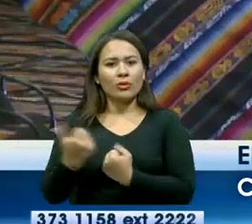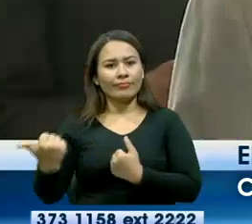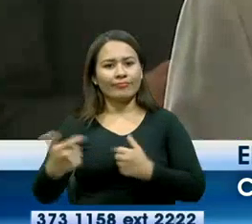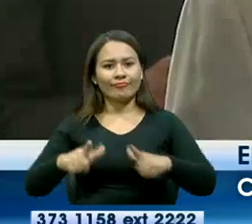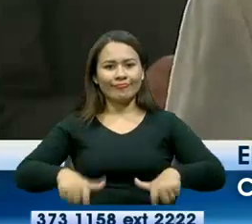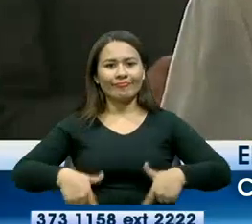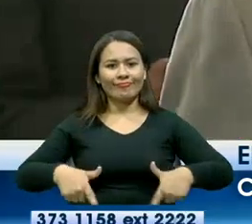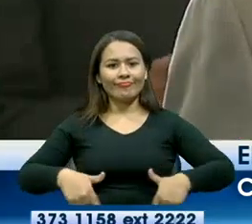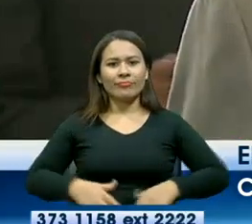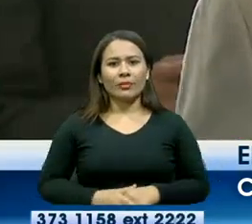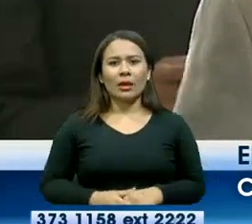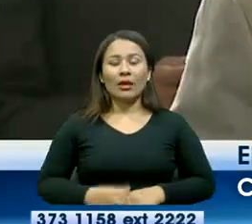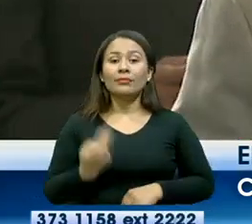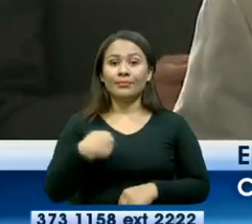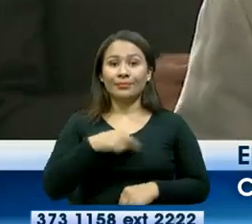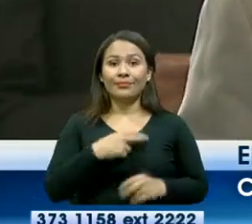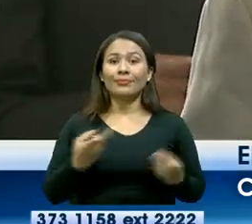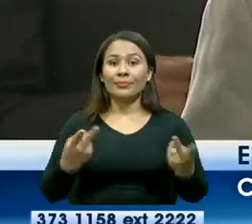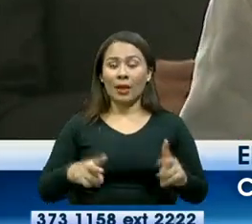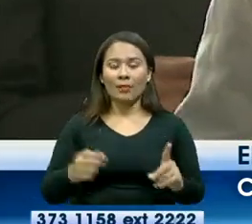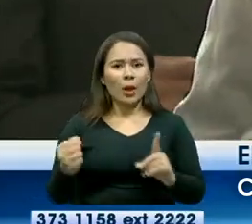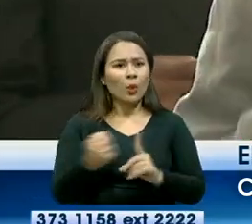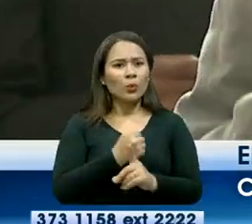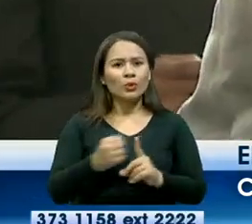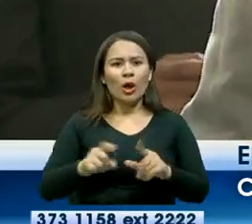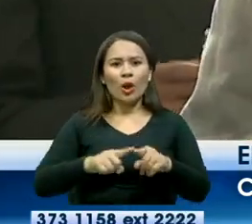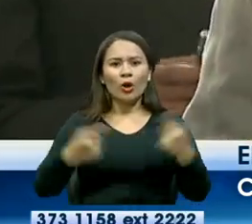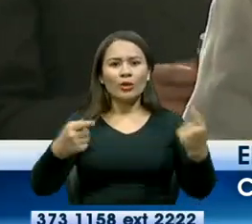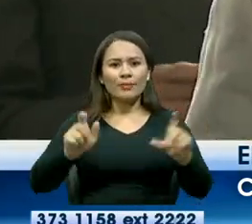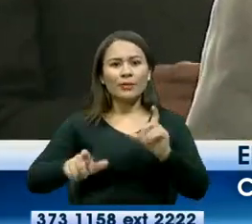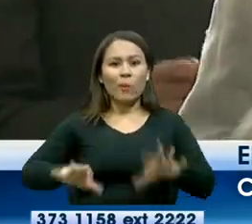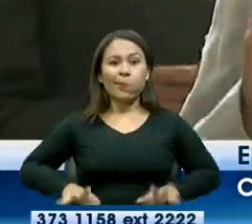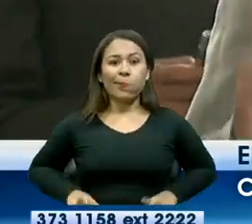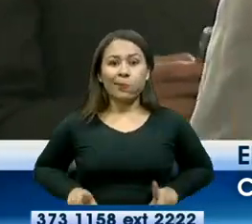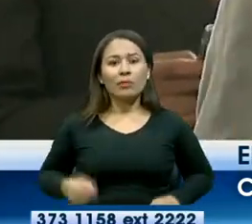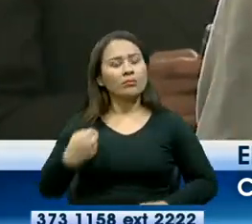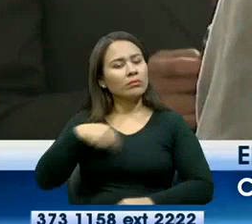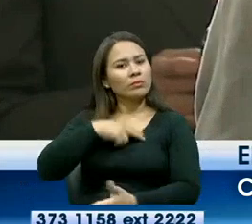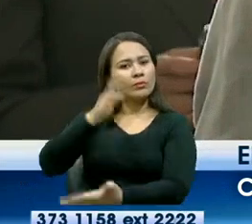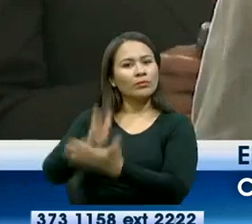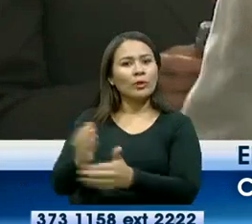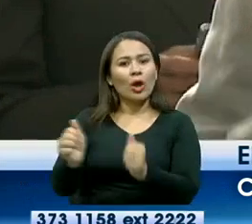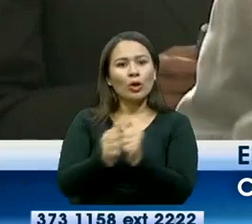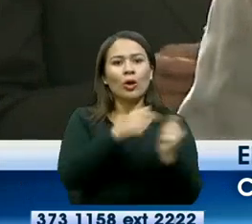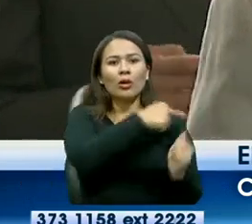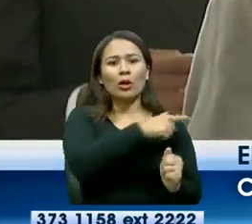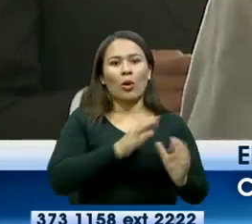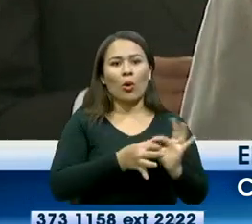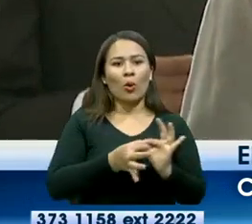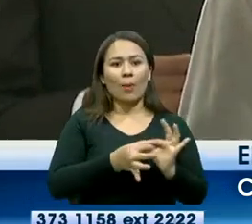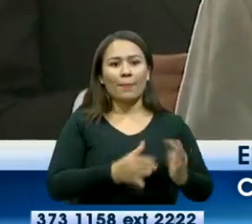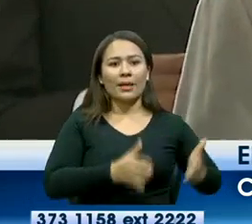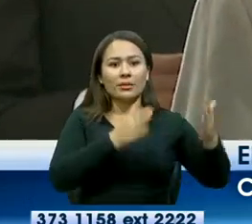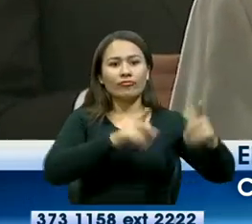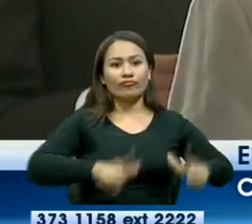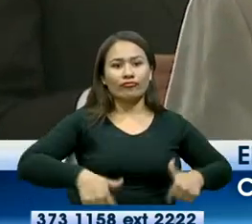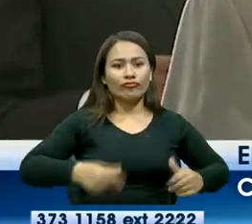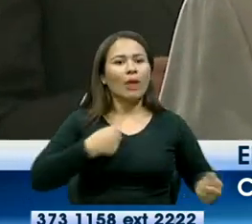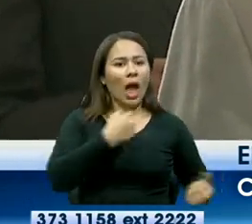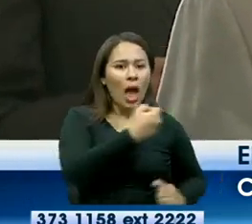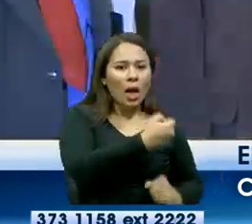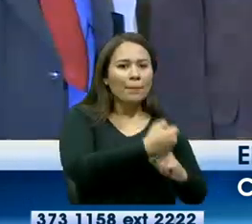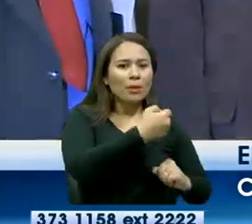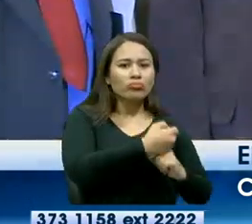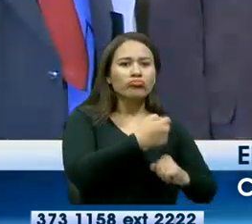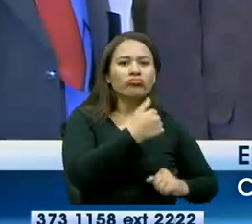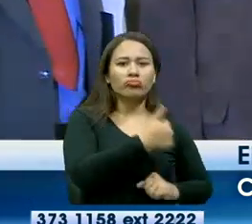Moreno. Vamos también a combatir la corrupción conjuntamente con el compañero Lenín y le estamos dando todo el apoyo y todo el